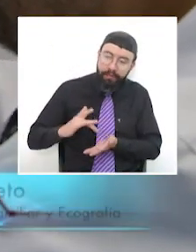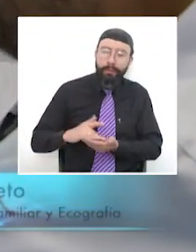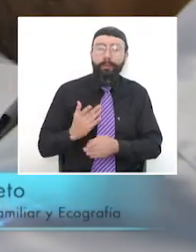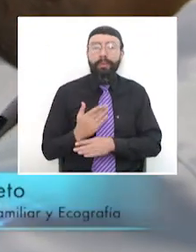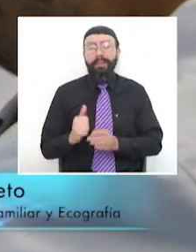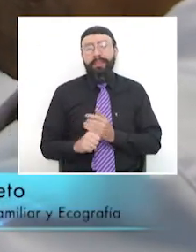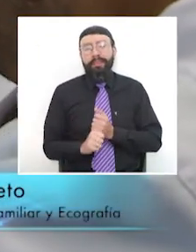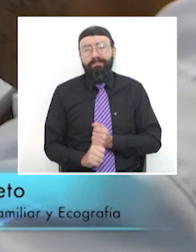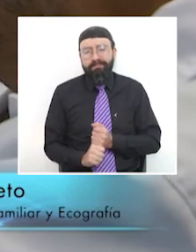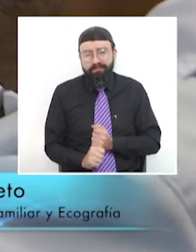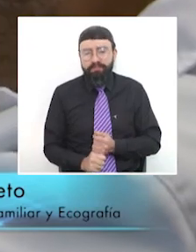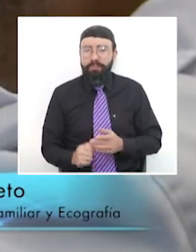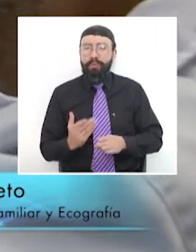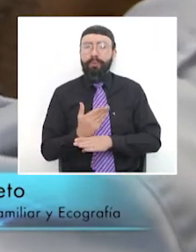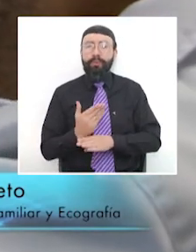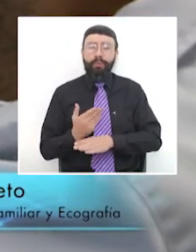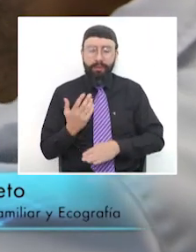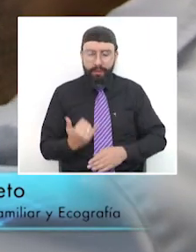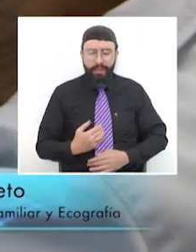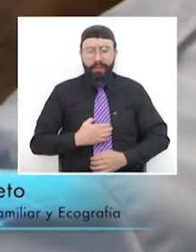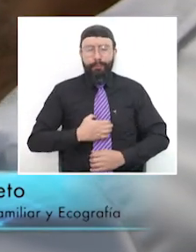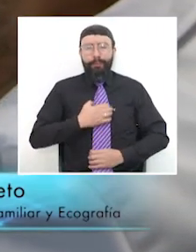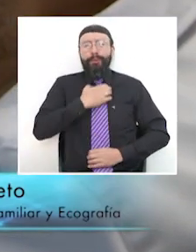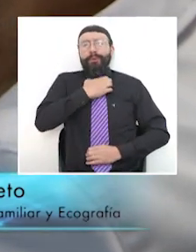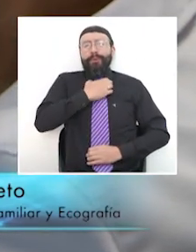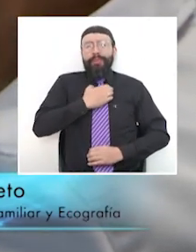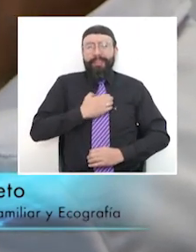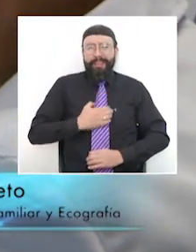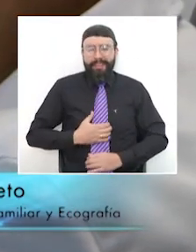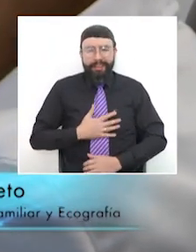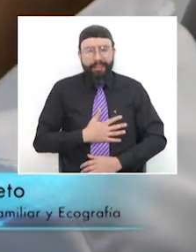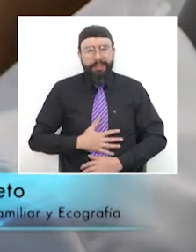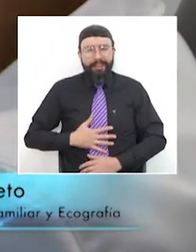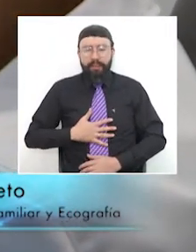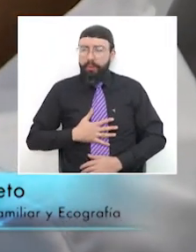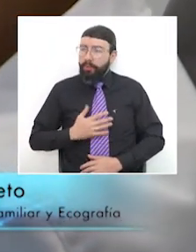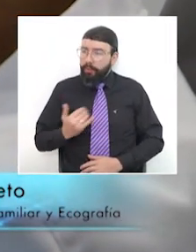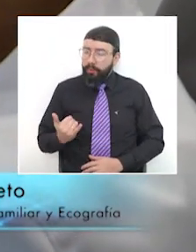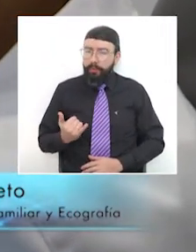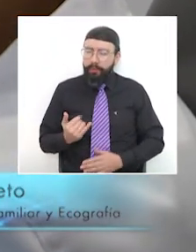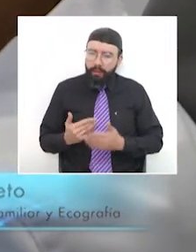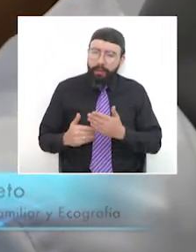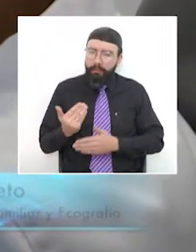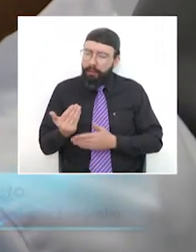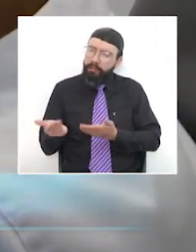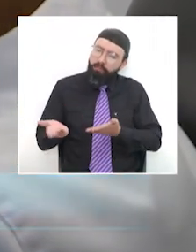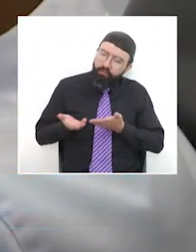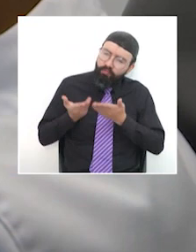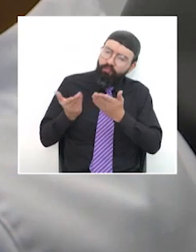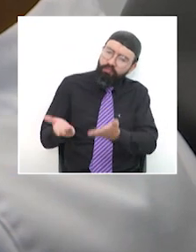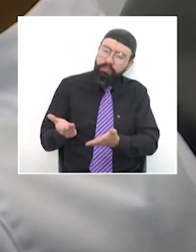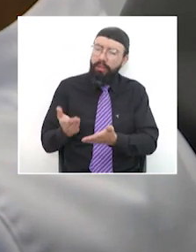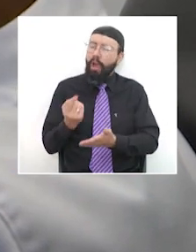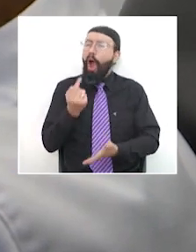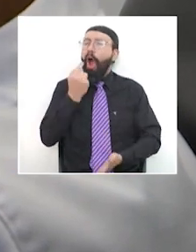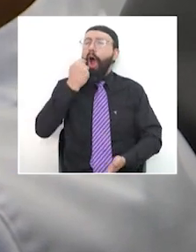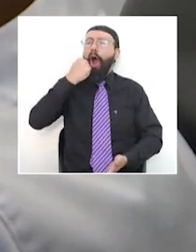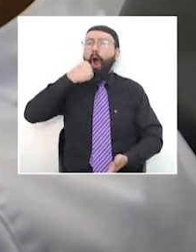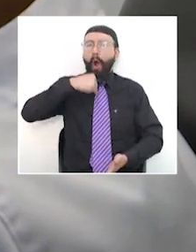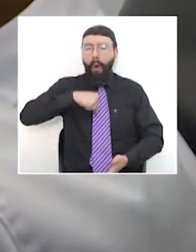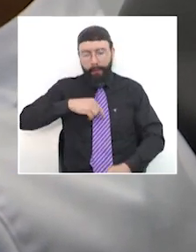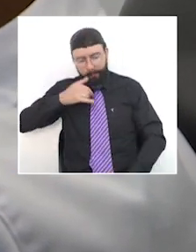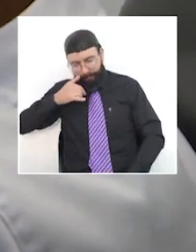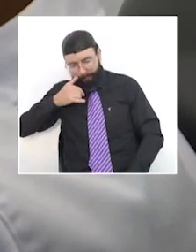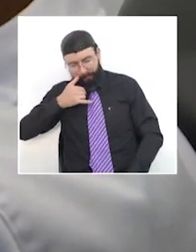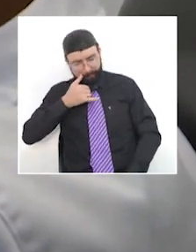de reflujo gastroesofágico. El abordaje pues inicialmente fueron métodos endoscópicos